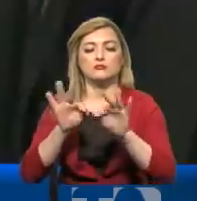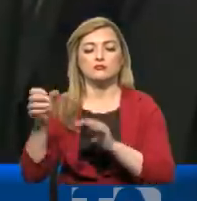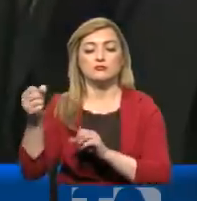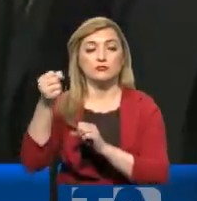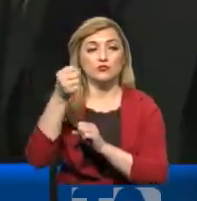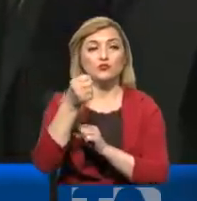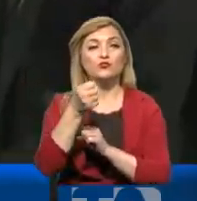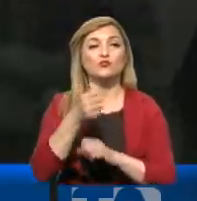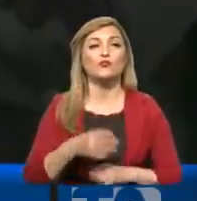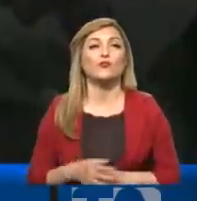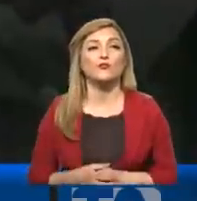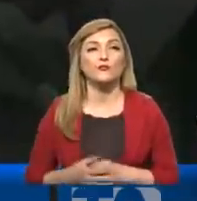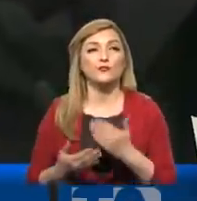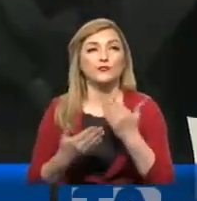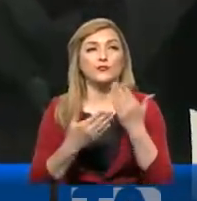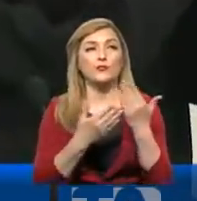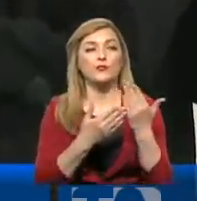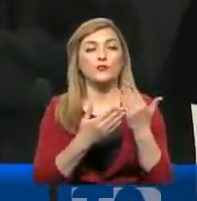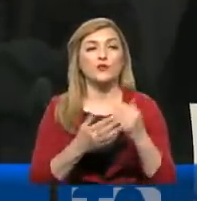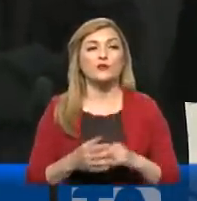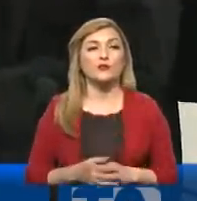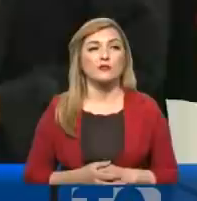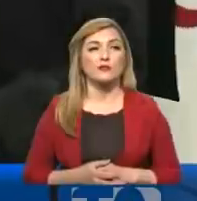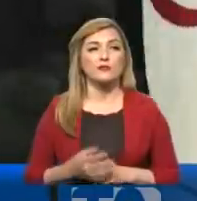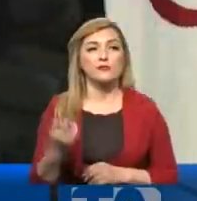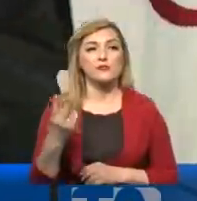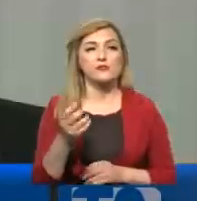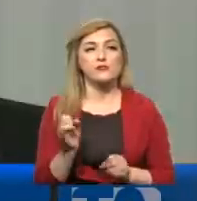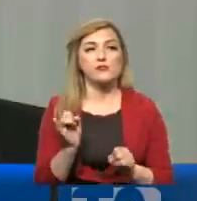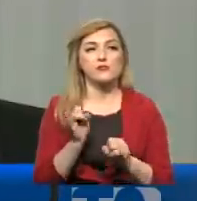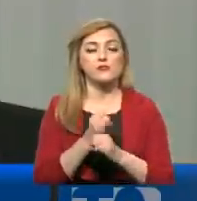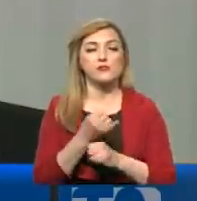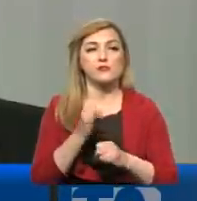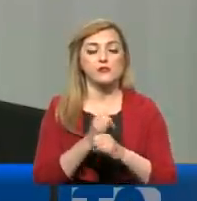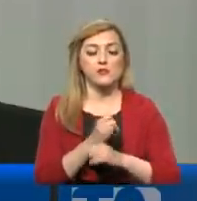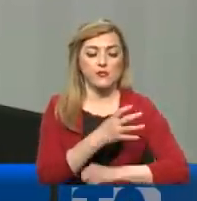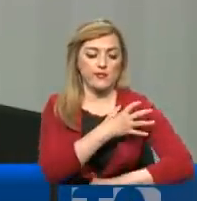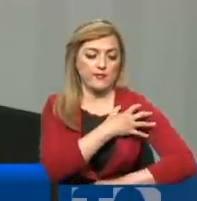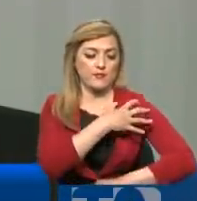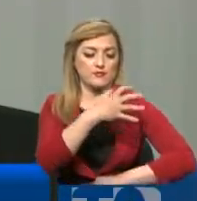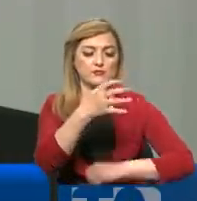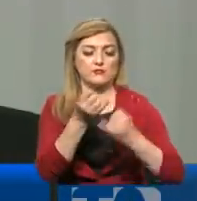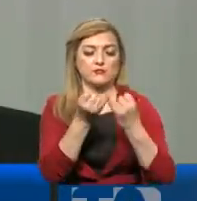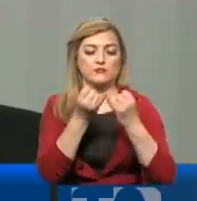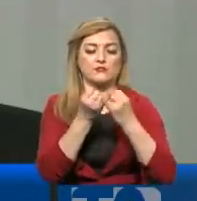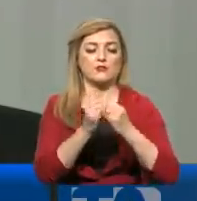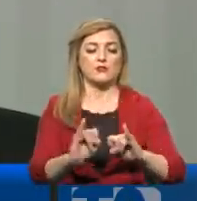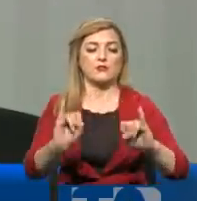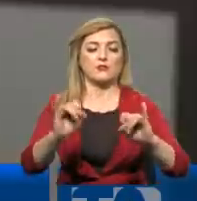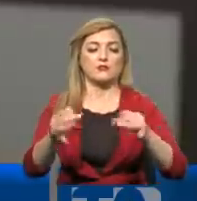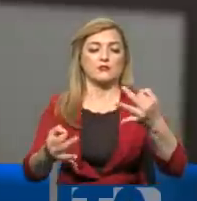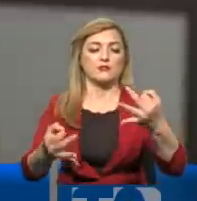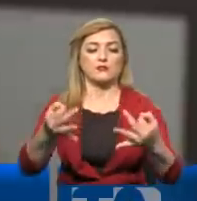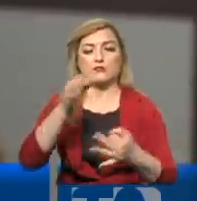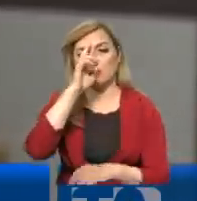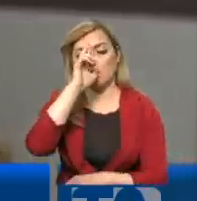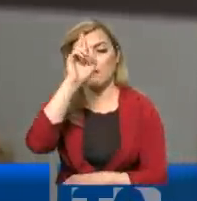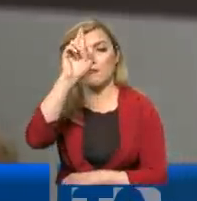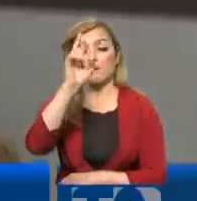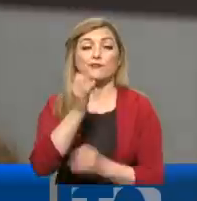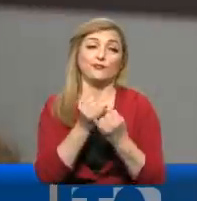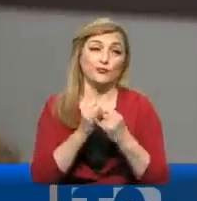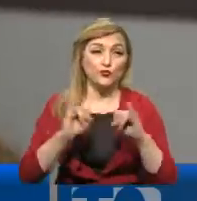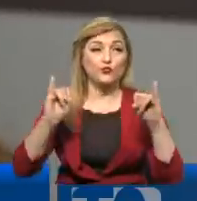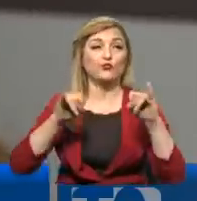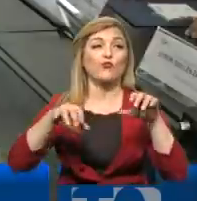designación. Con este evento se afianza la voluntad de ambas instituciones para fortalecer la independencia judicial, el respeto a la independencia